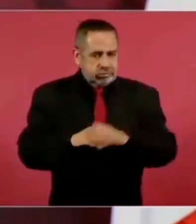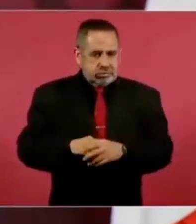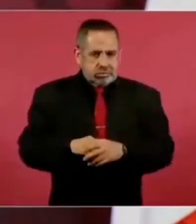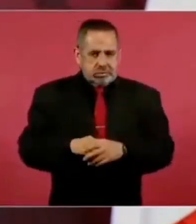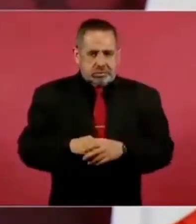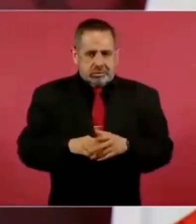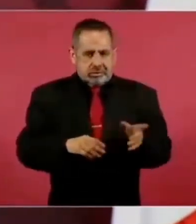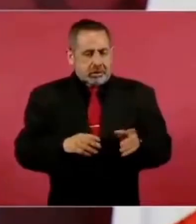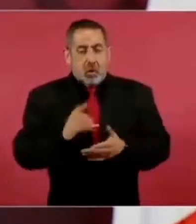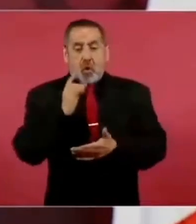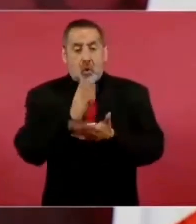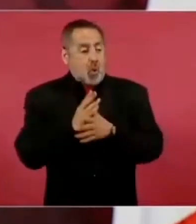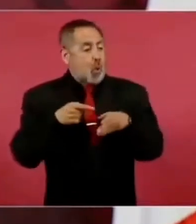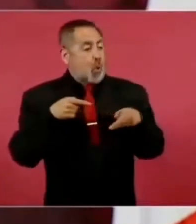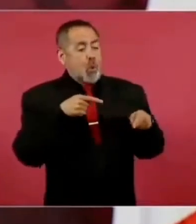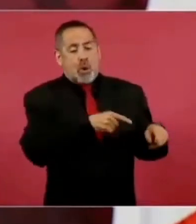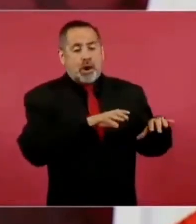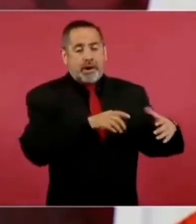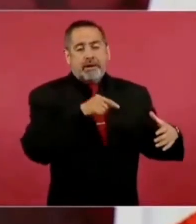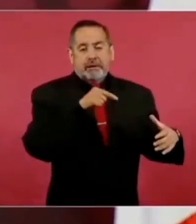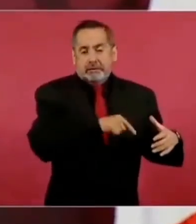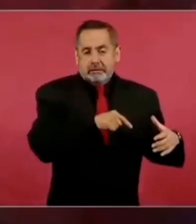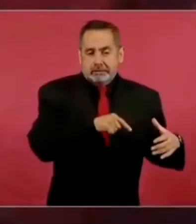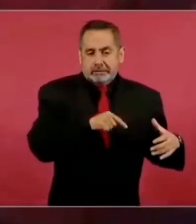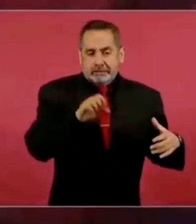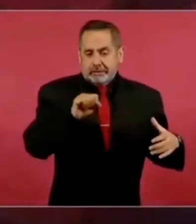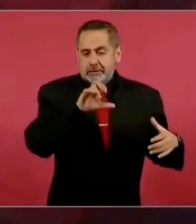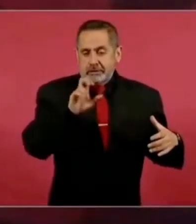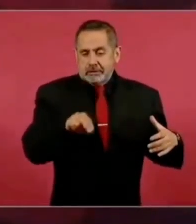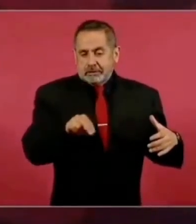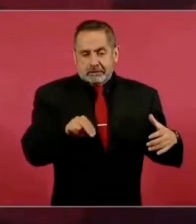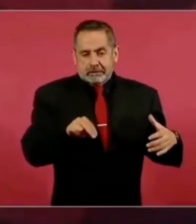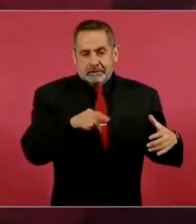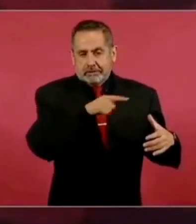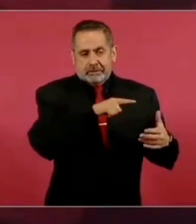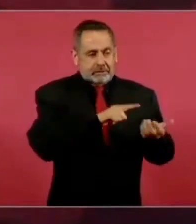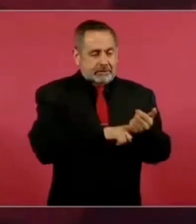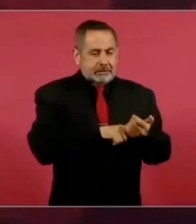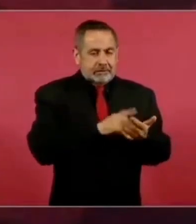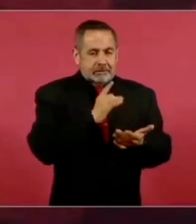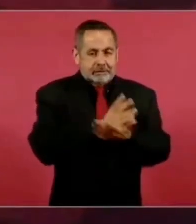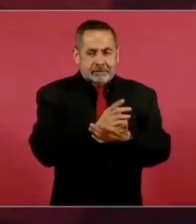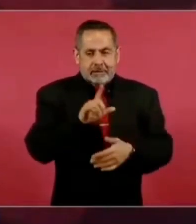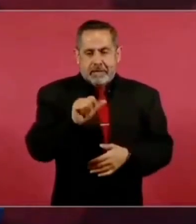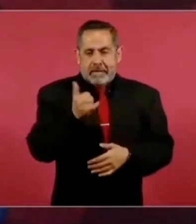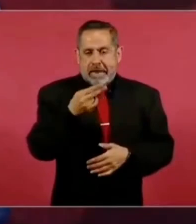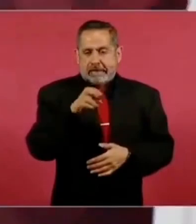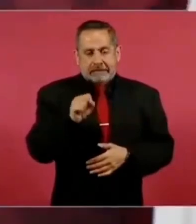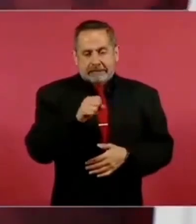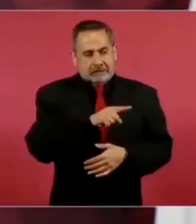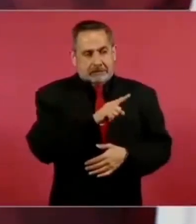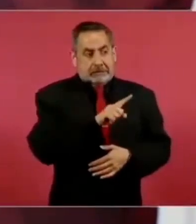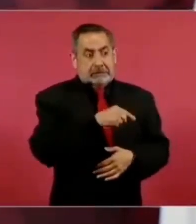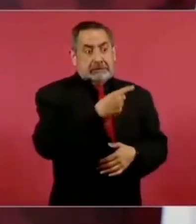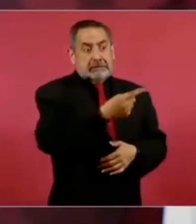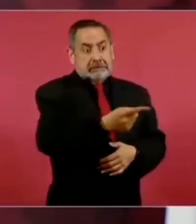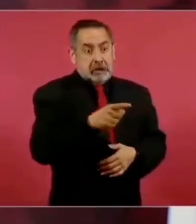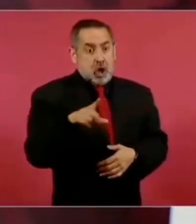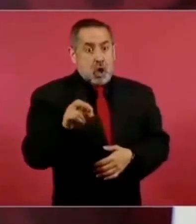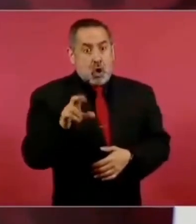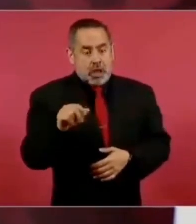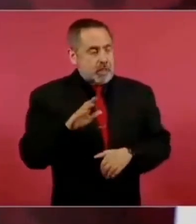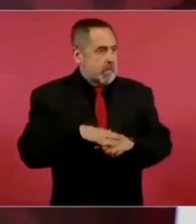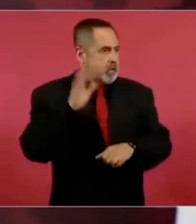nada más la mano al ministro laines no